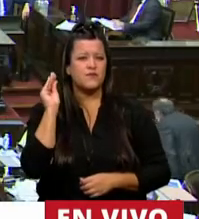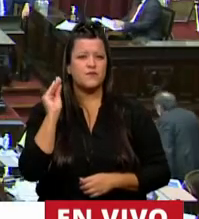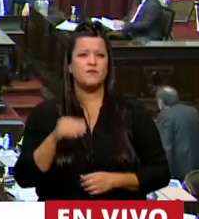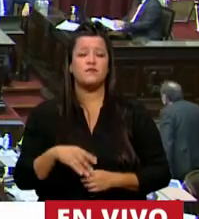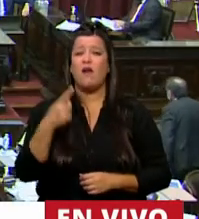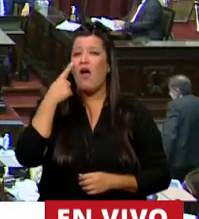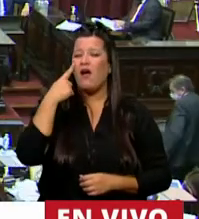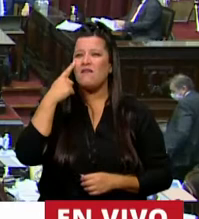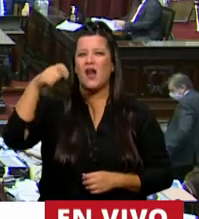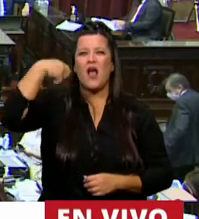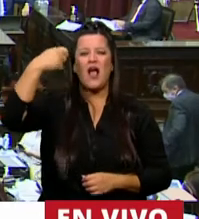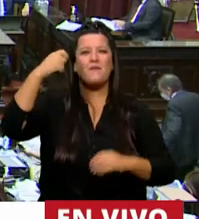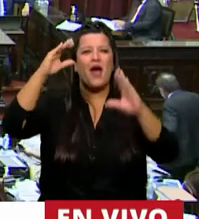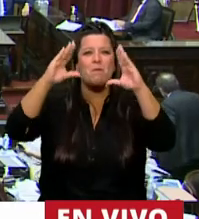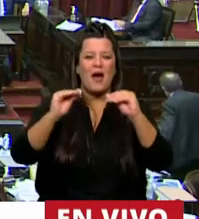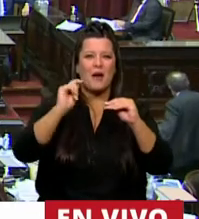A ver si apaga la cámara.